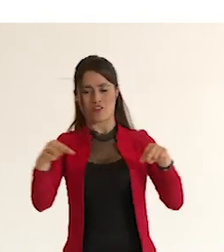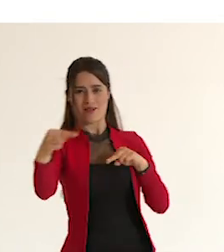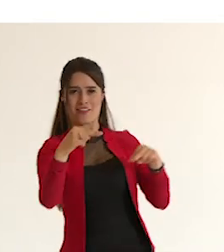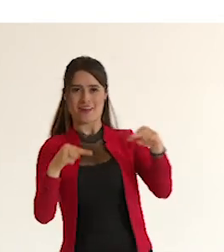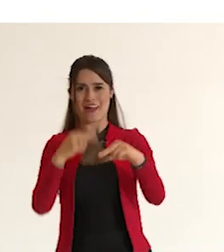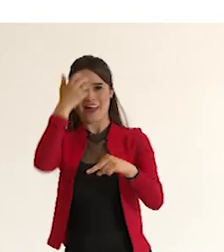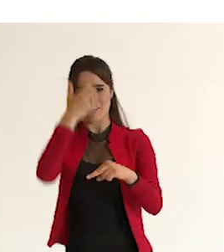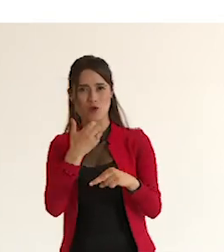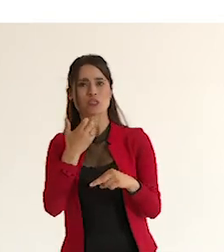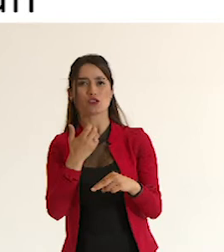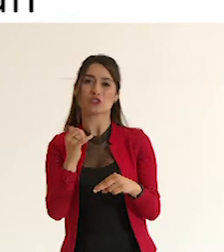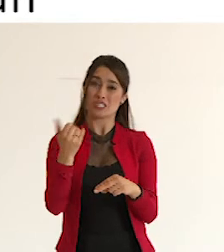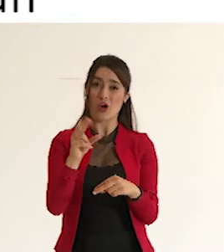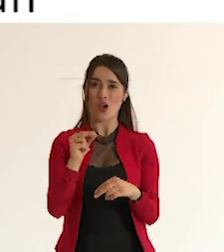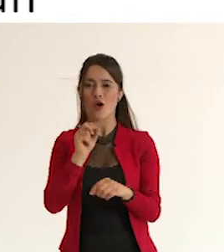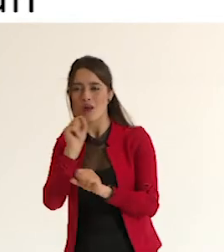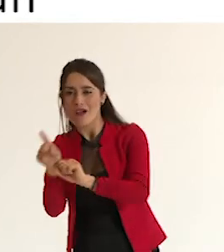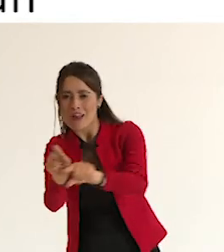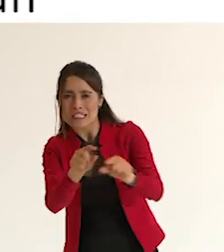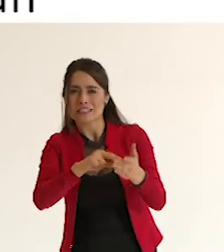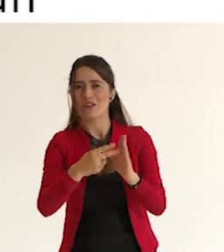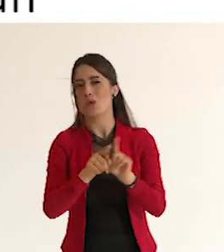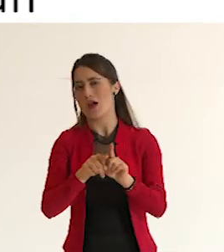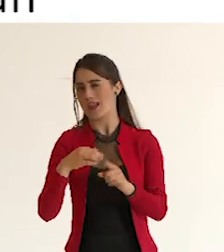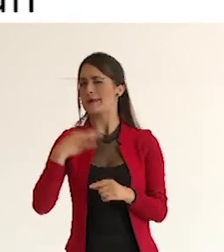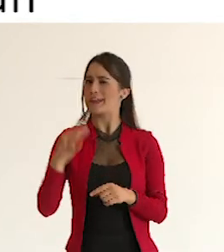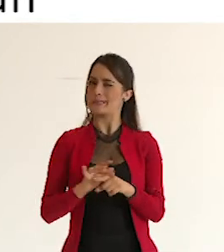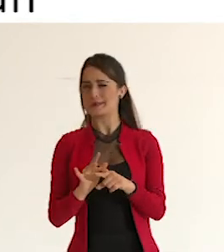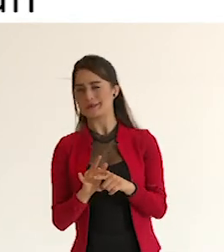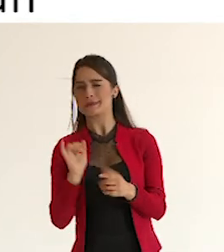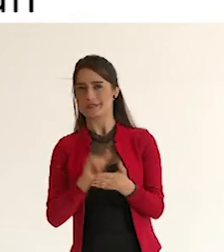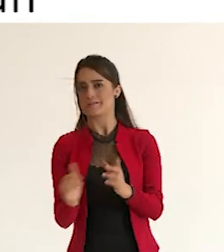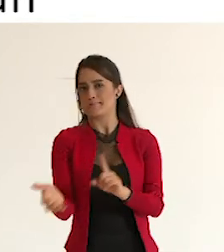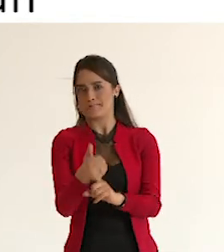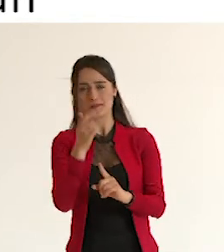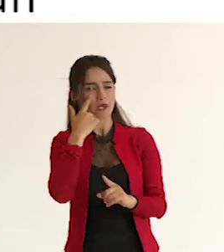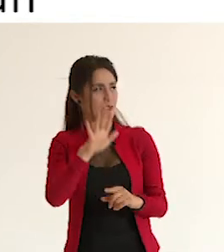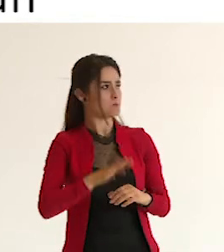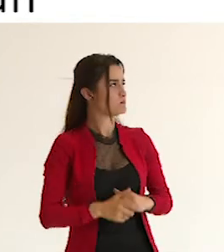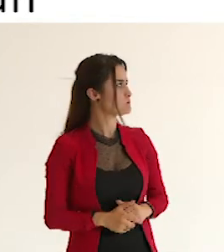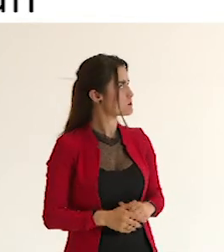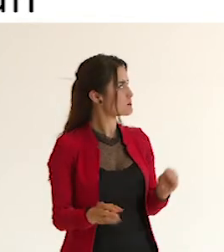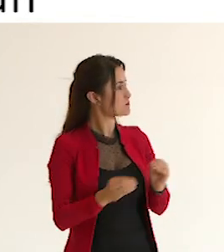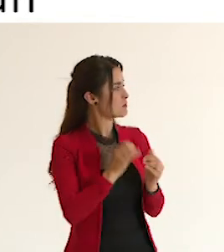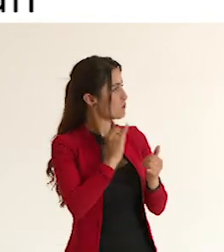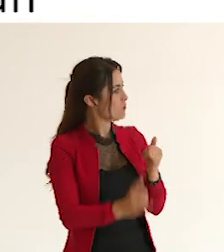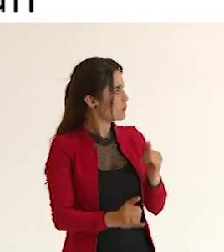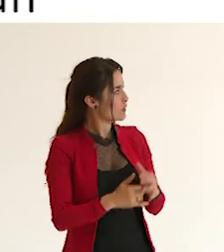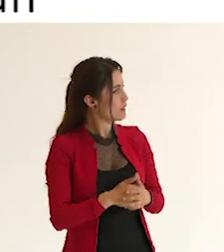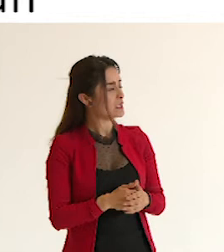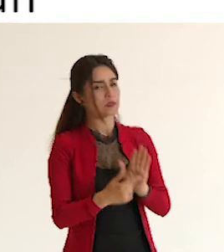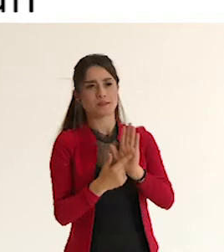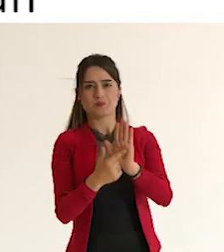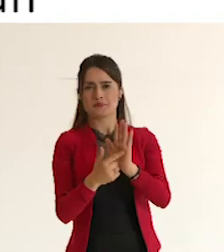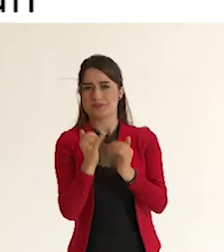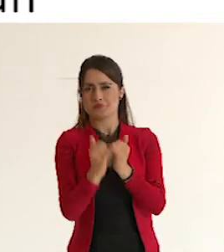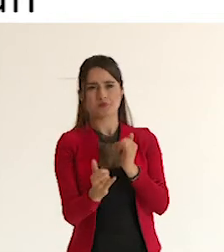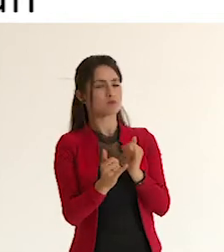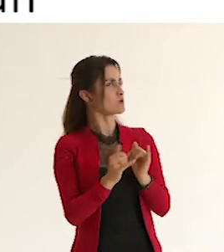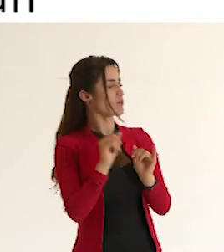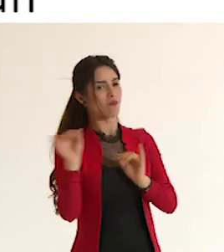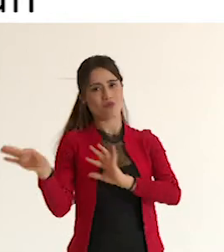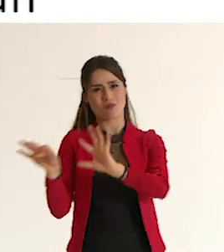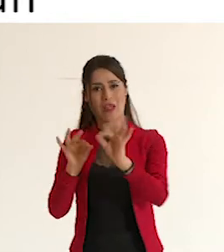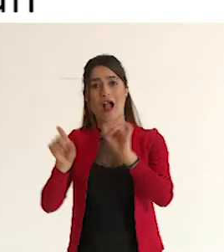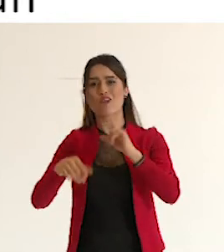ciertos valores y simplemente ya para rematar les quería mostrar algunos ejemplos de